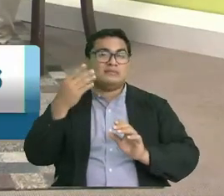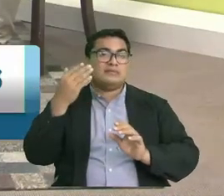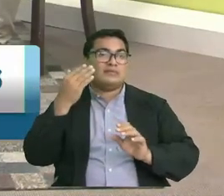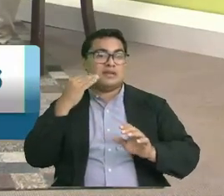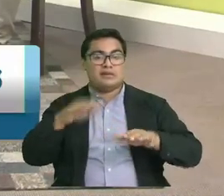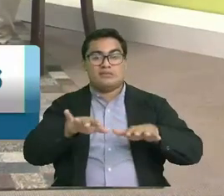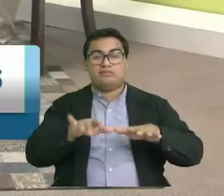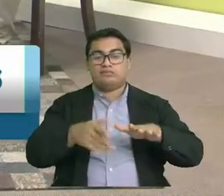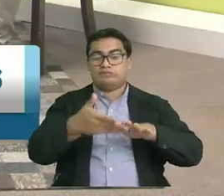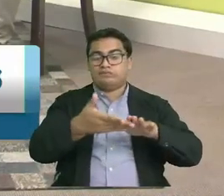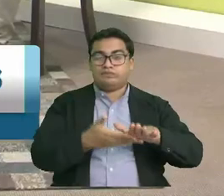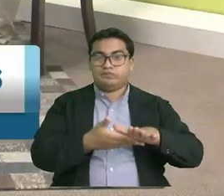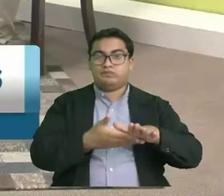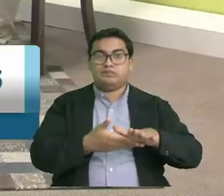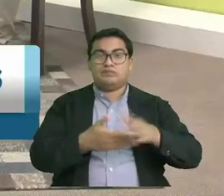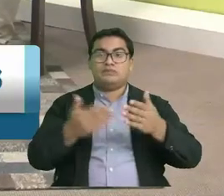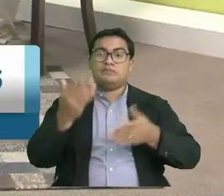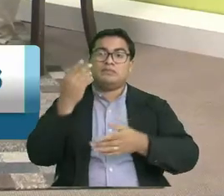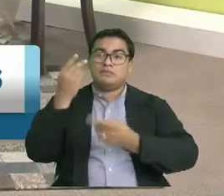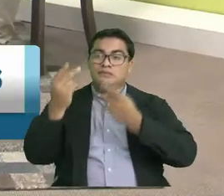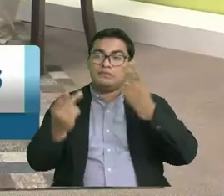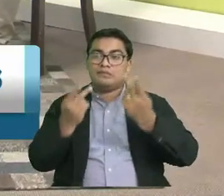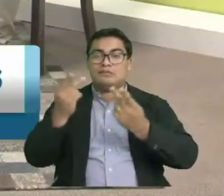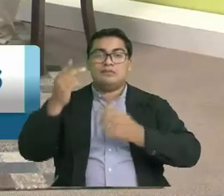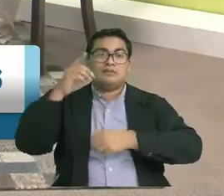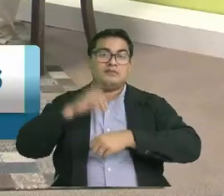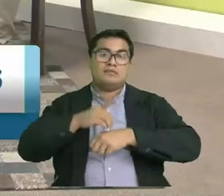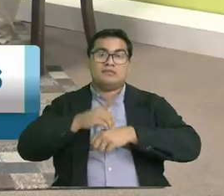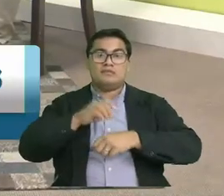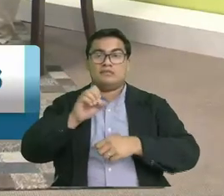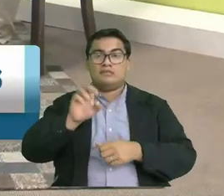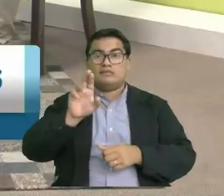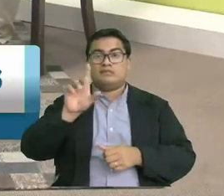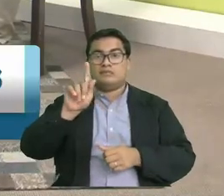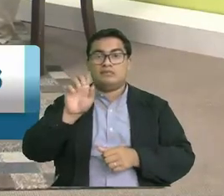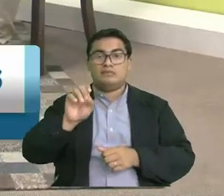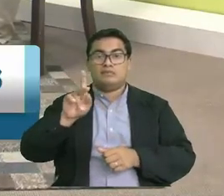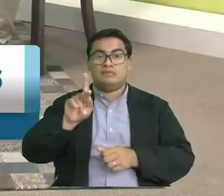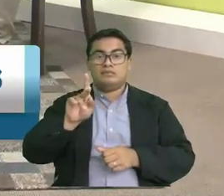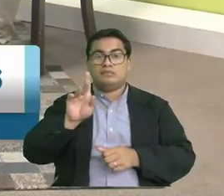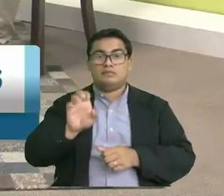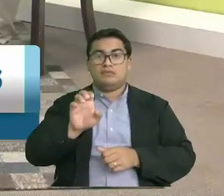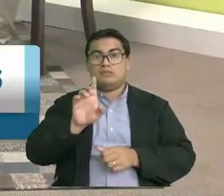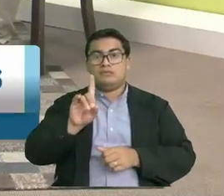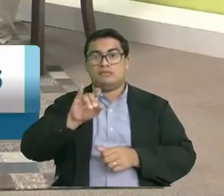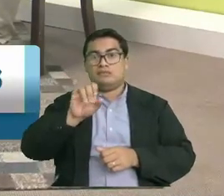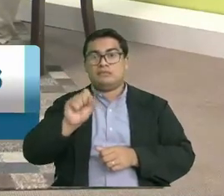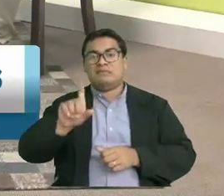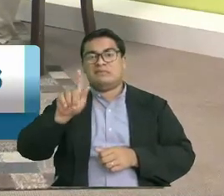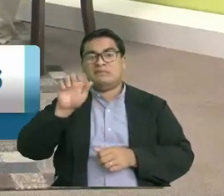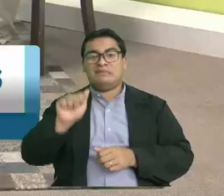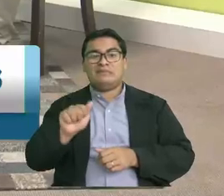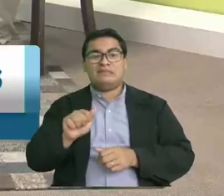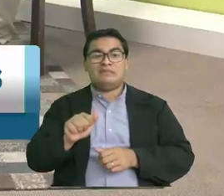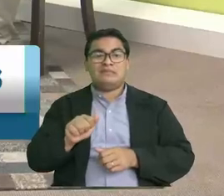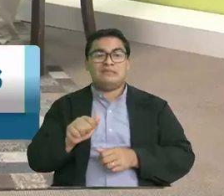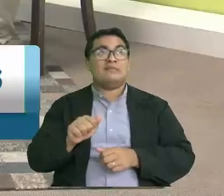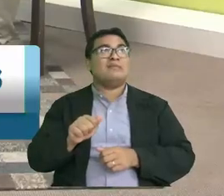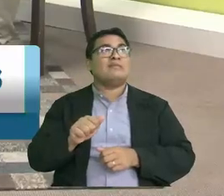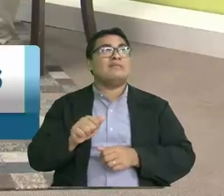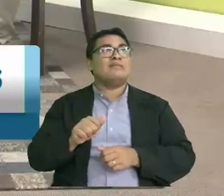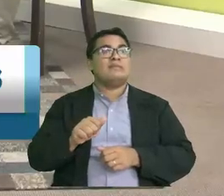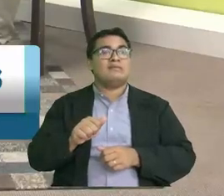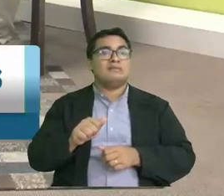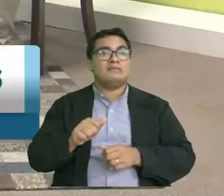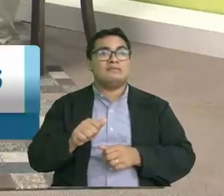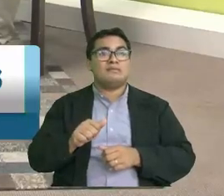plano, pues con una visita al ortopedista crecimos ya adultos y miramos que tenemos el pie plano. Usamos este tipo de zapatos,